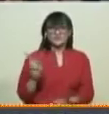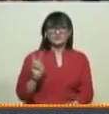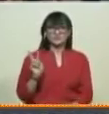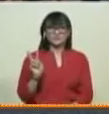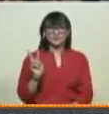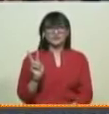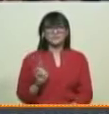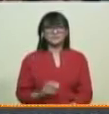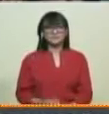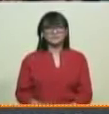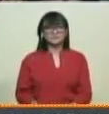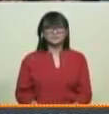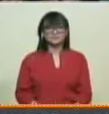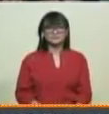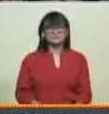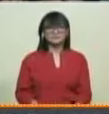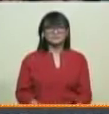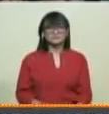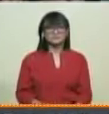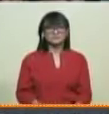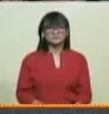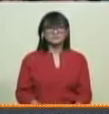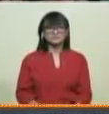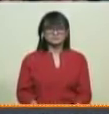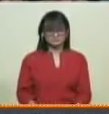el maíz y juveniles